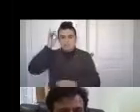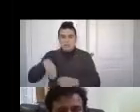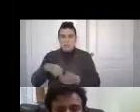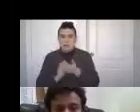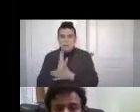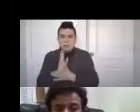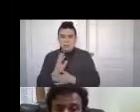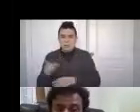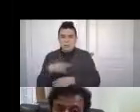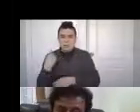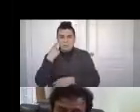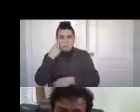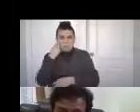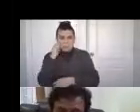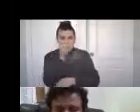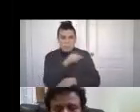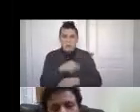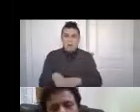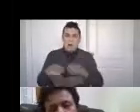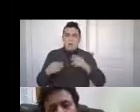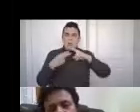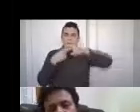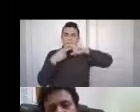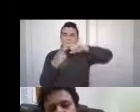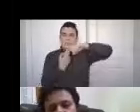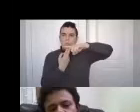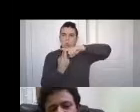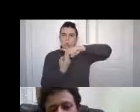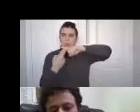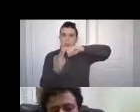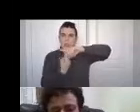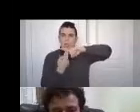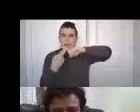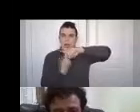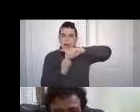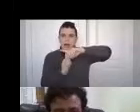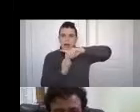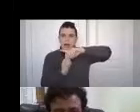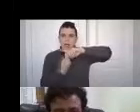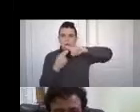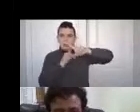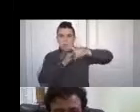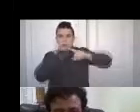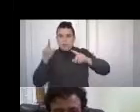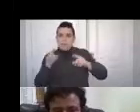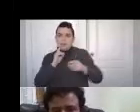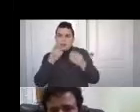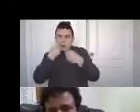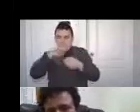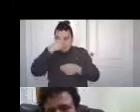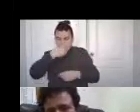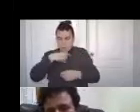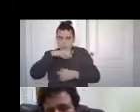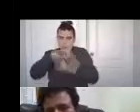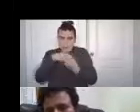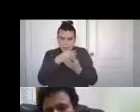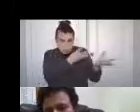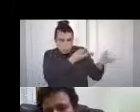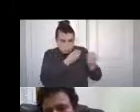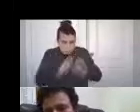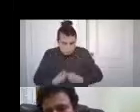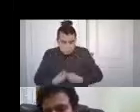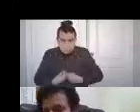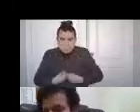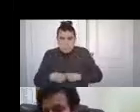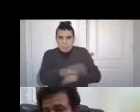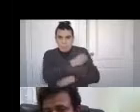un murciélago en particular, ¿cierto? El cual tuvo un intermediario que se ha atribuido a